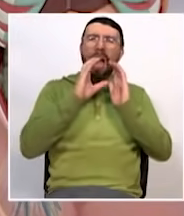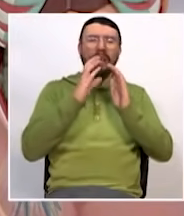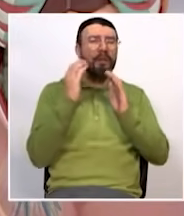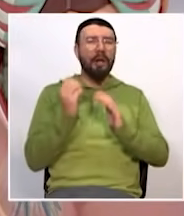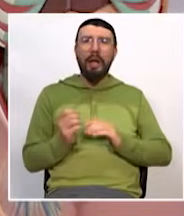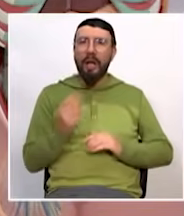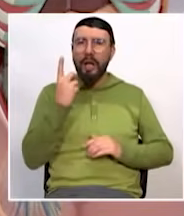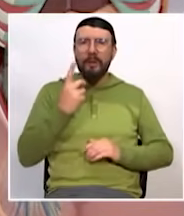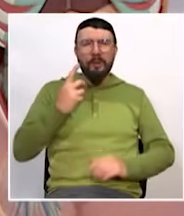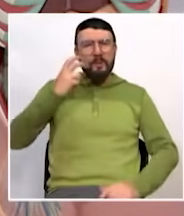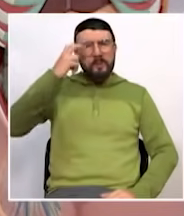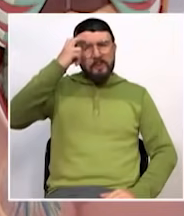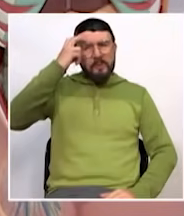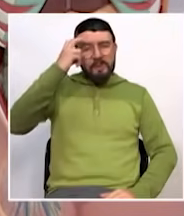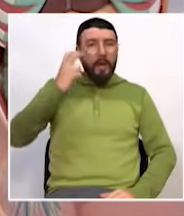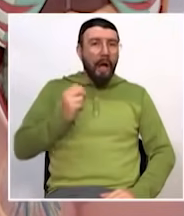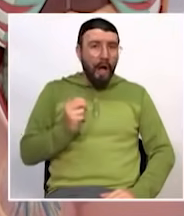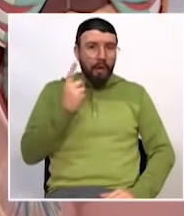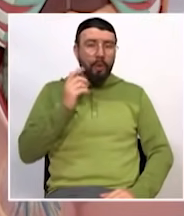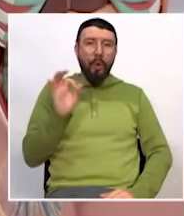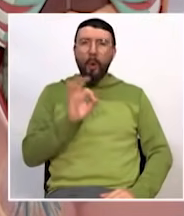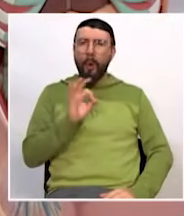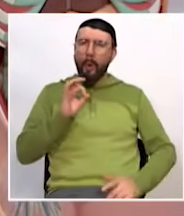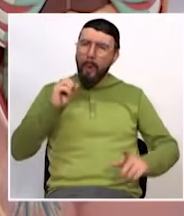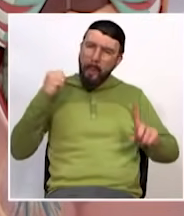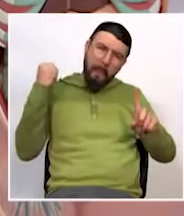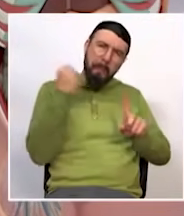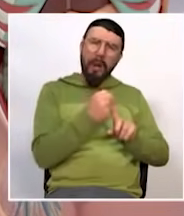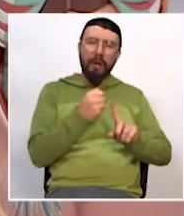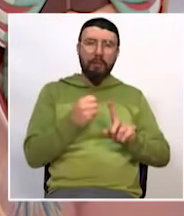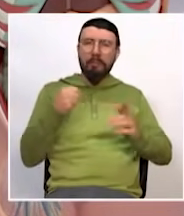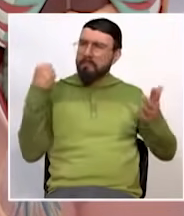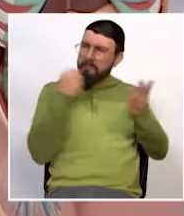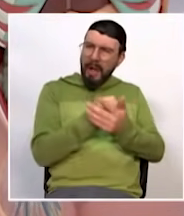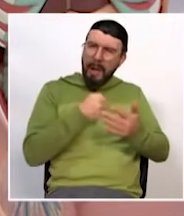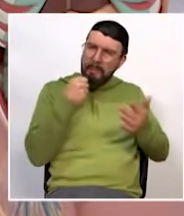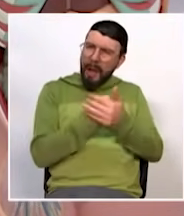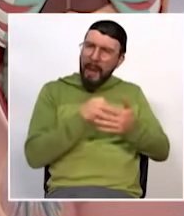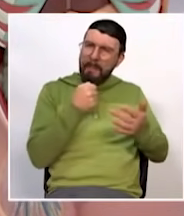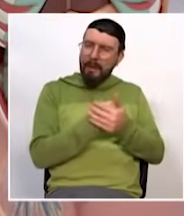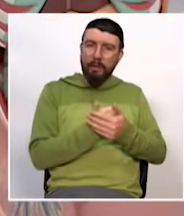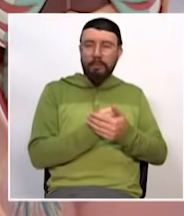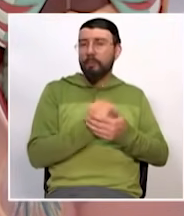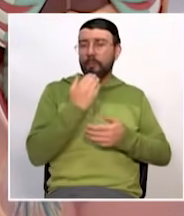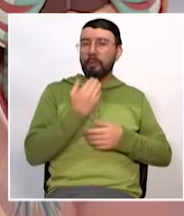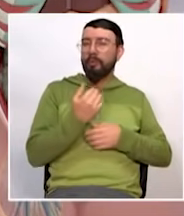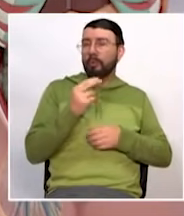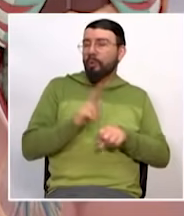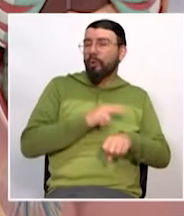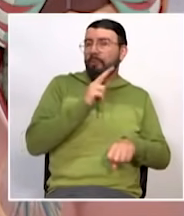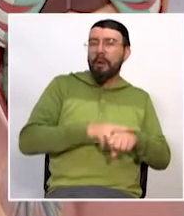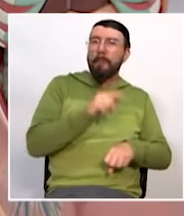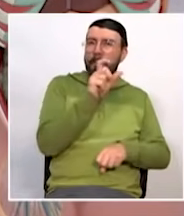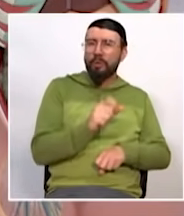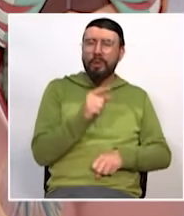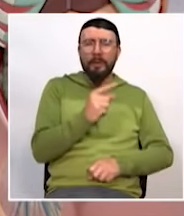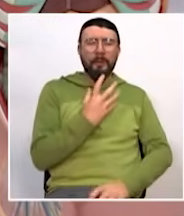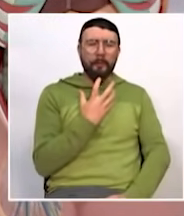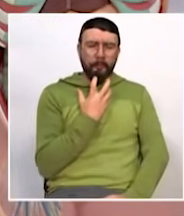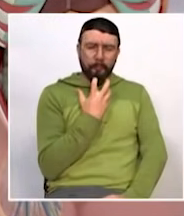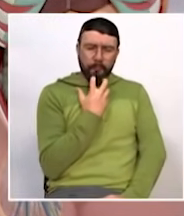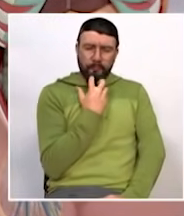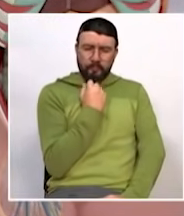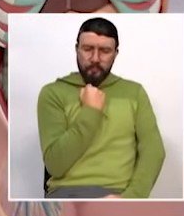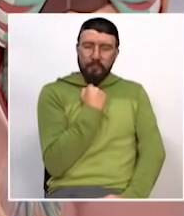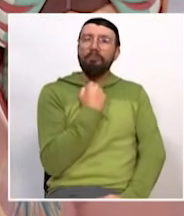vociferando o golpeando es normal que una persona que se mantiene muy reprimida tenga de